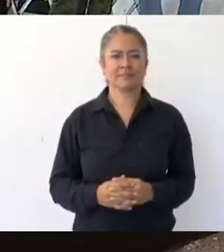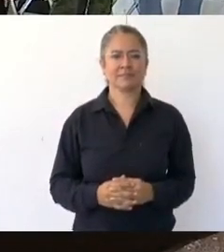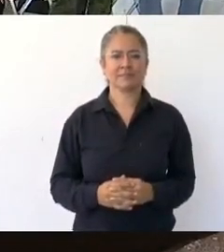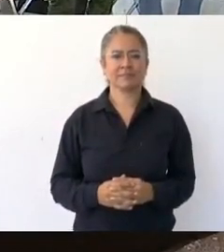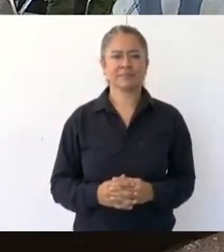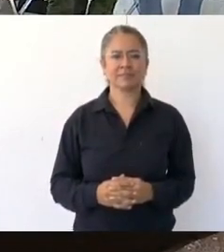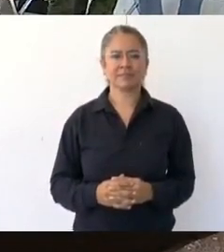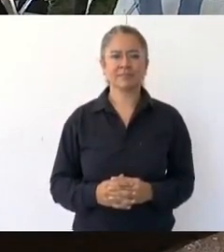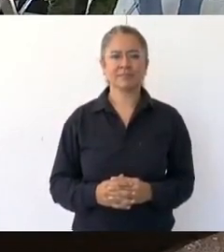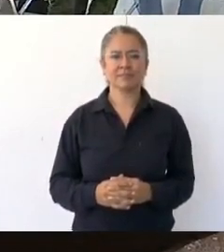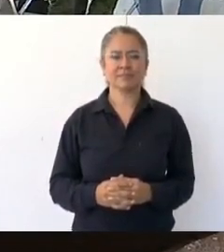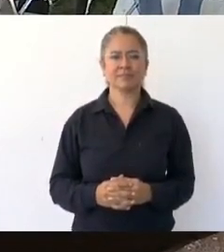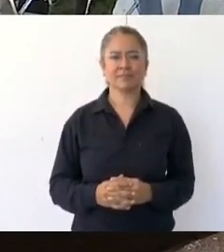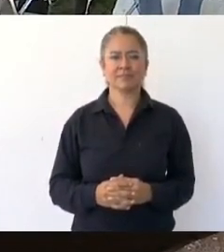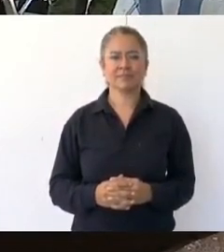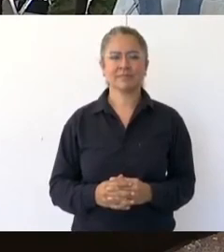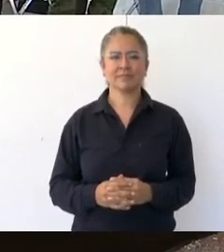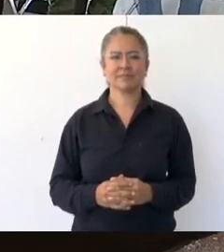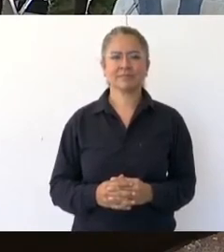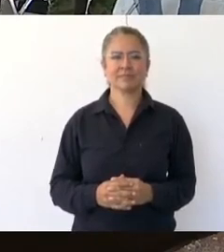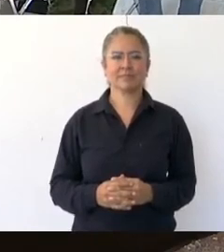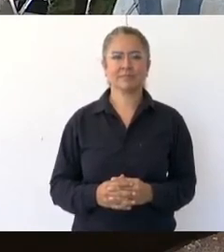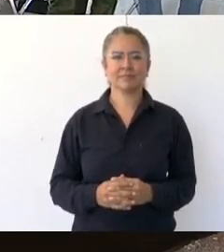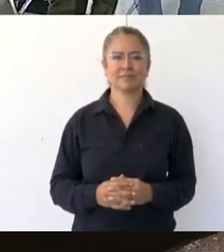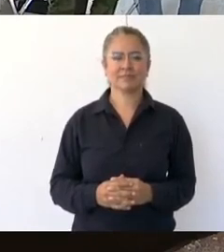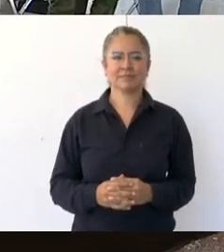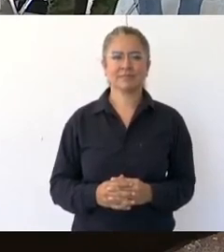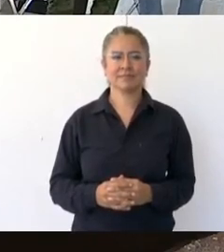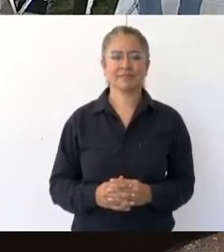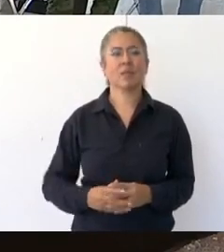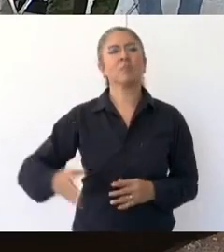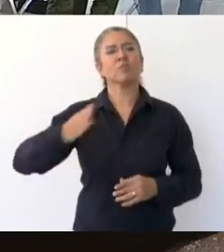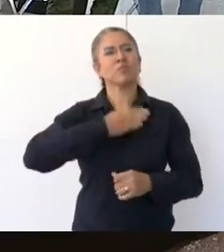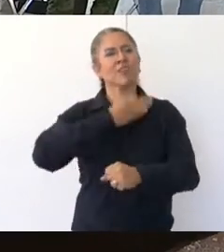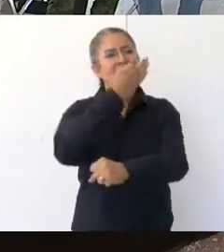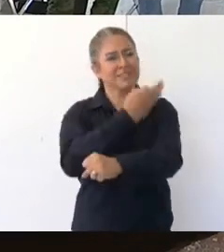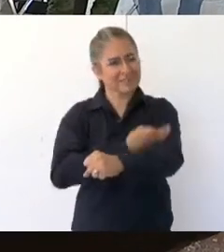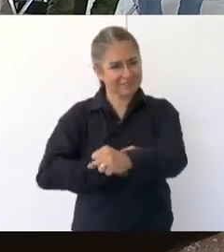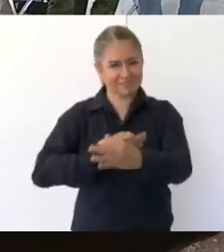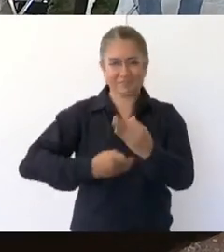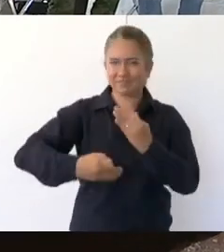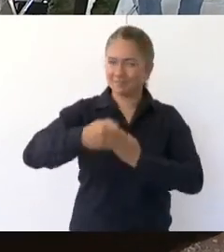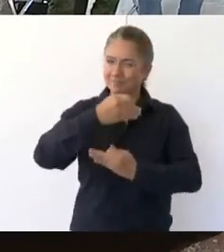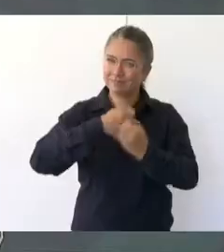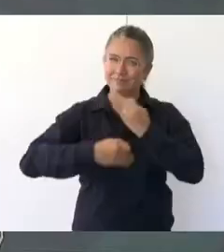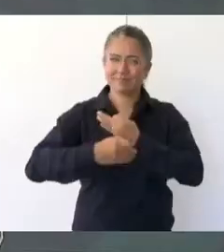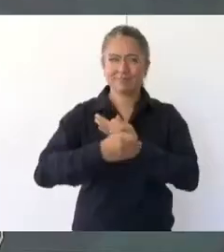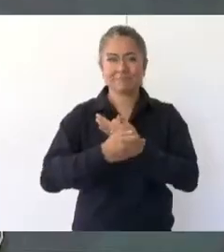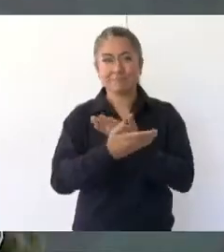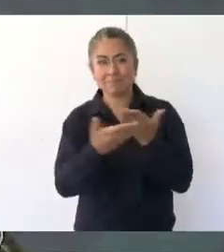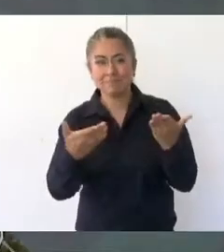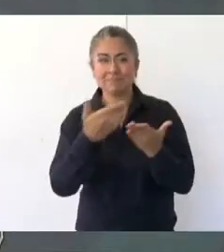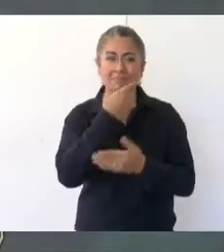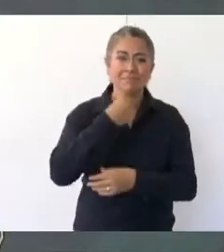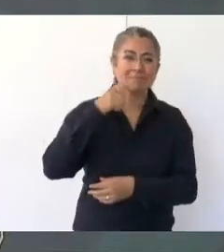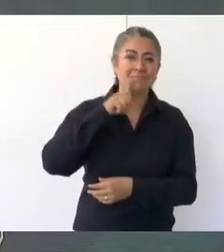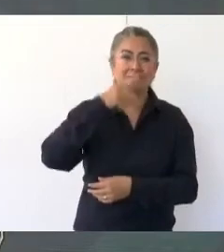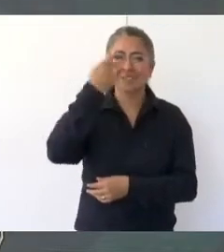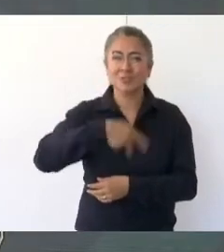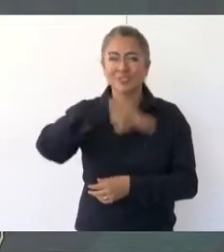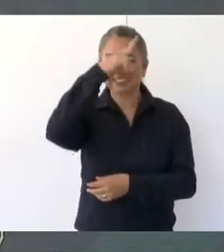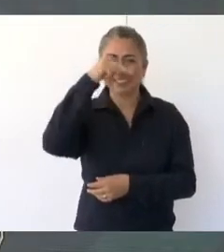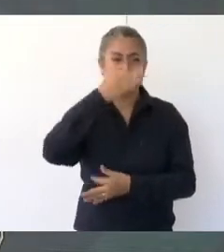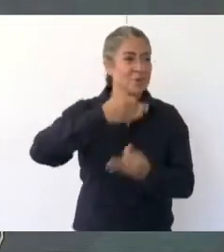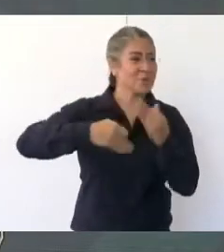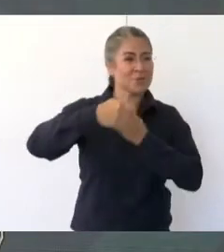Con su permiso, Niján. Con su permiso. Bueno, buenas tardes a todos los nayaritas, a todos los que nos han estado viendo